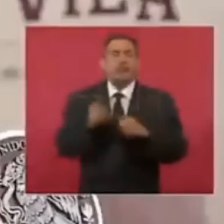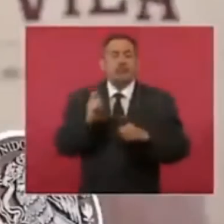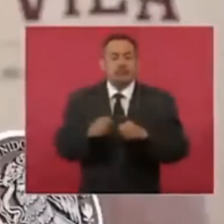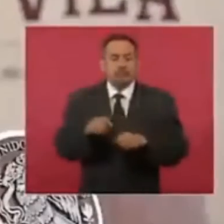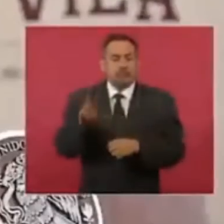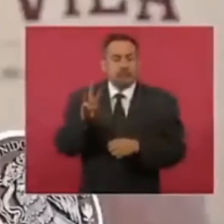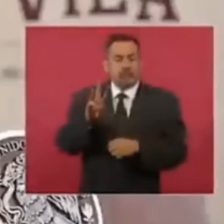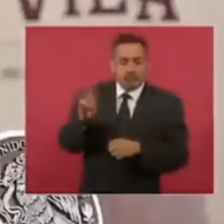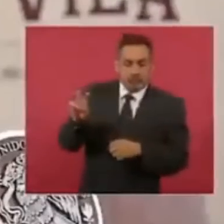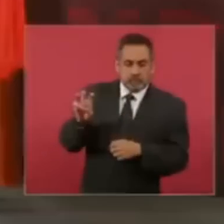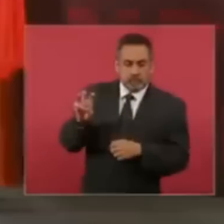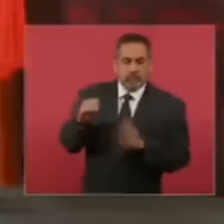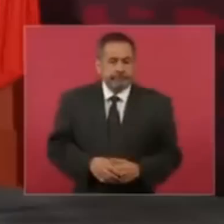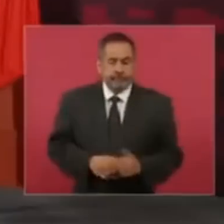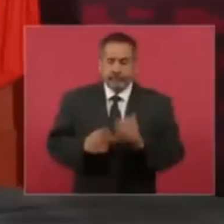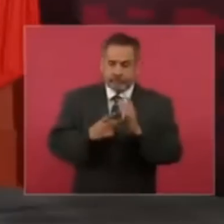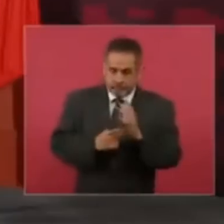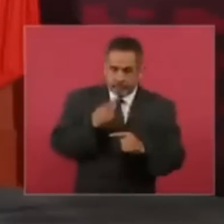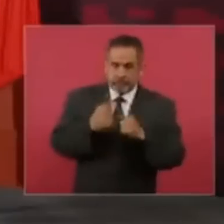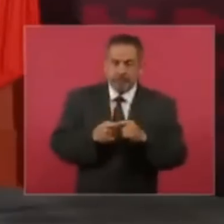de 300 millones de pesos.